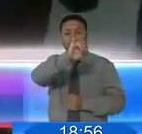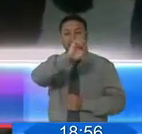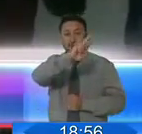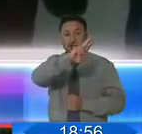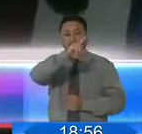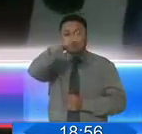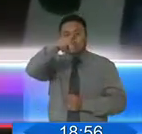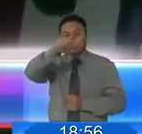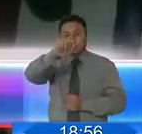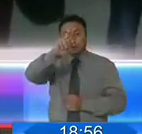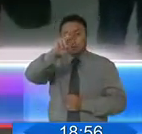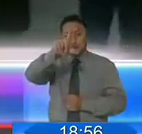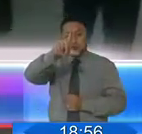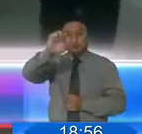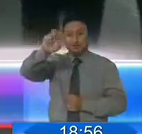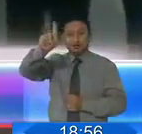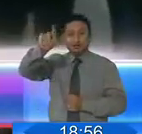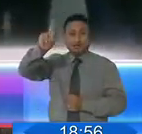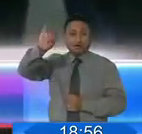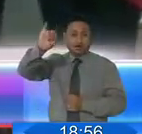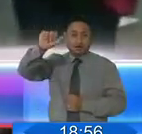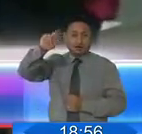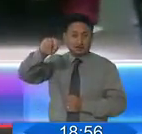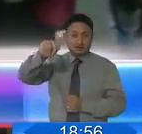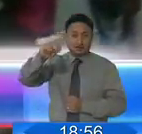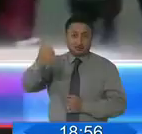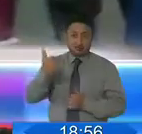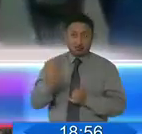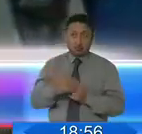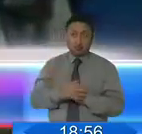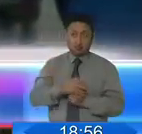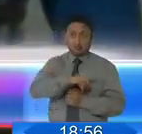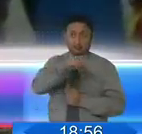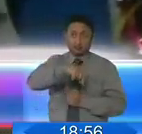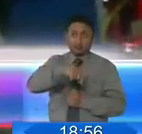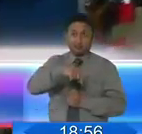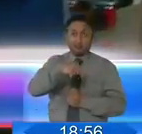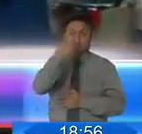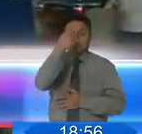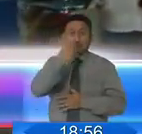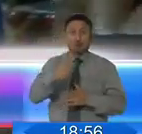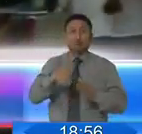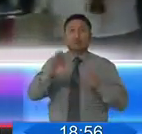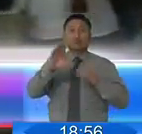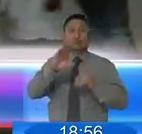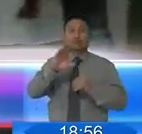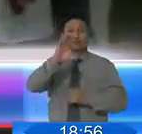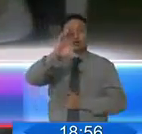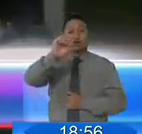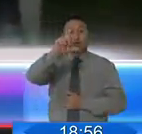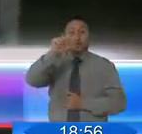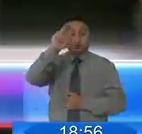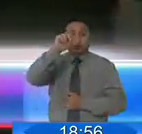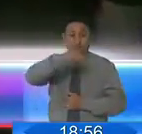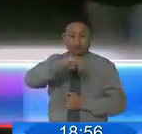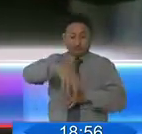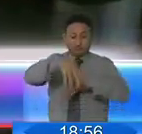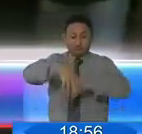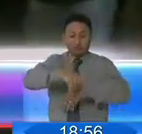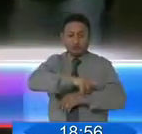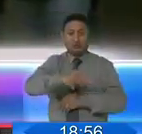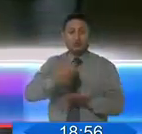quienes en este preciso instante están frente al hotel hilton colon donde se lleva adelante las reuniones de la